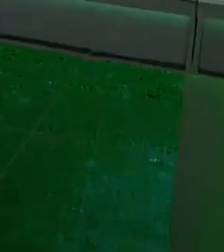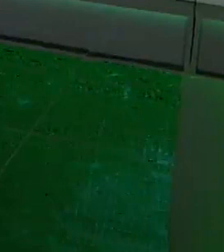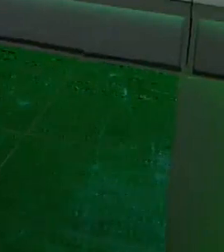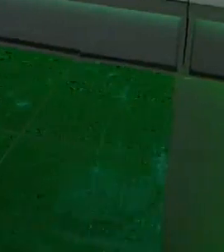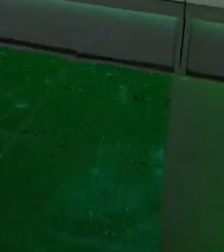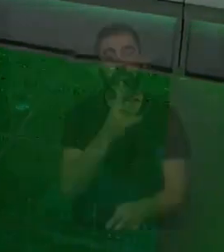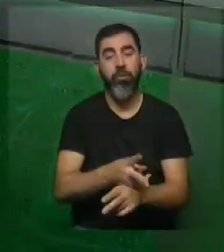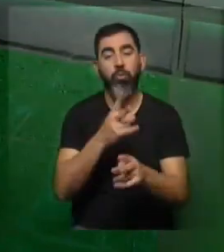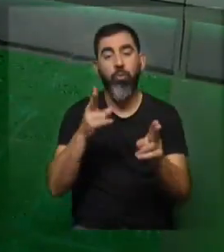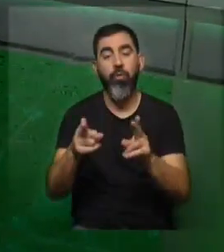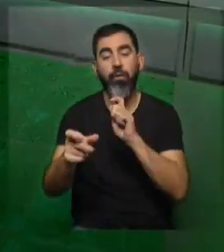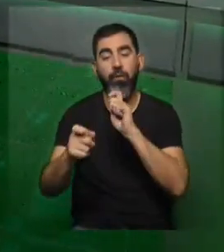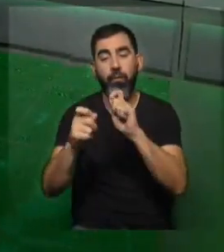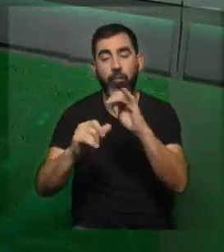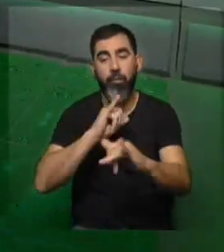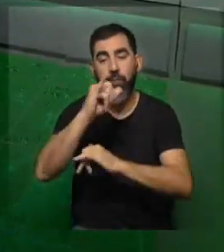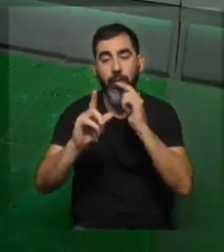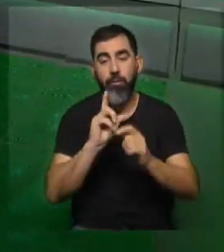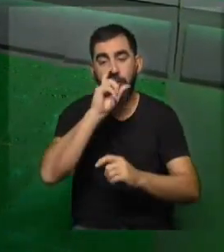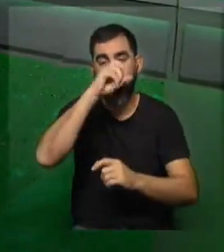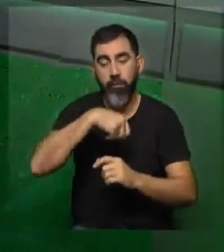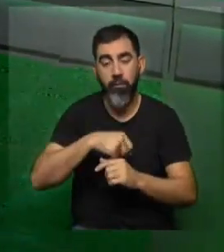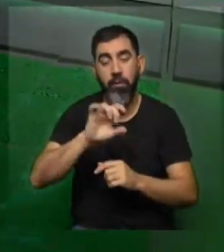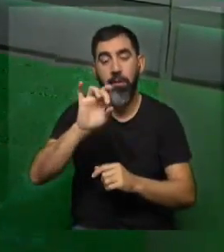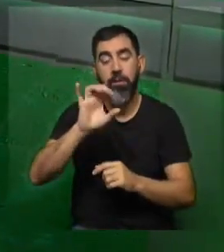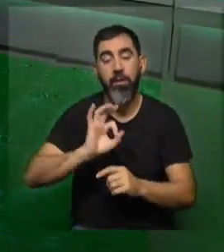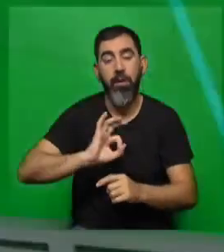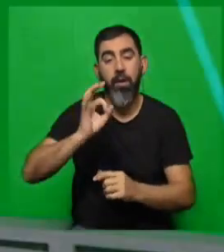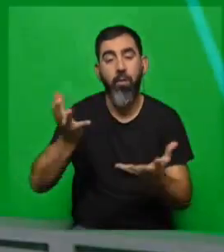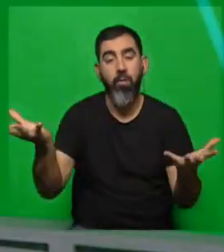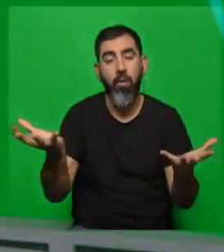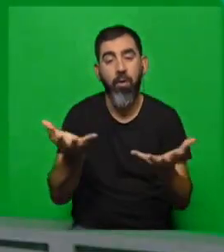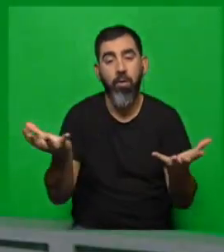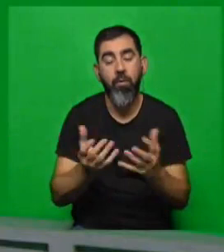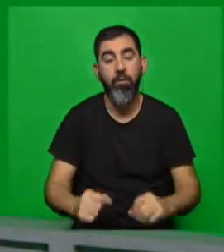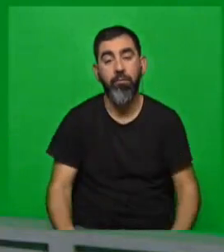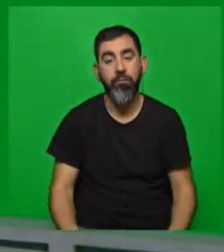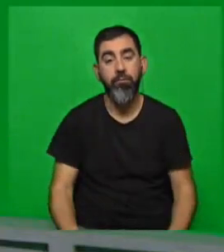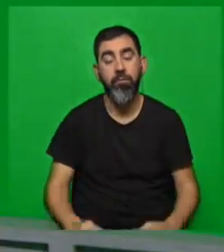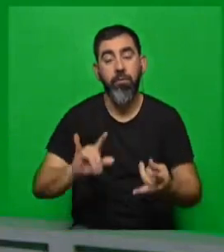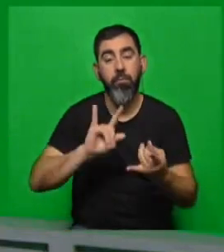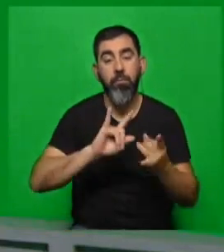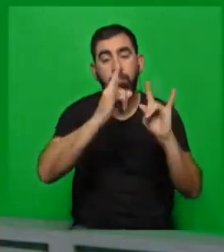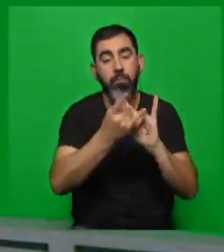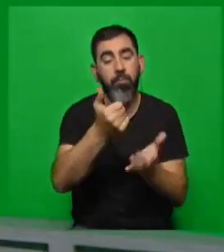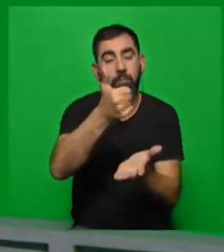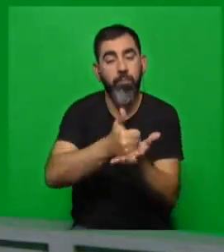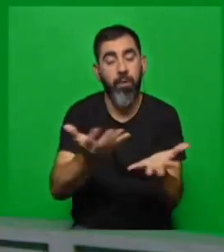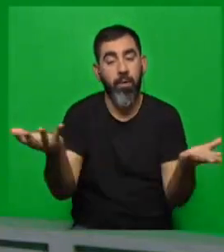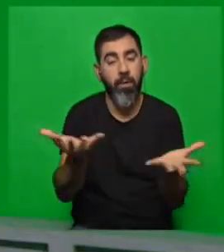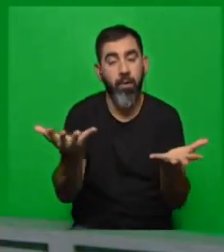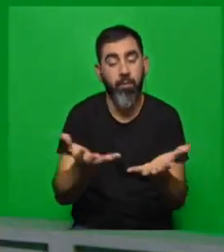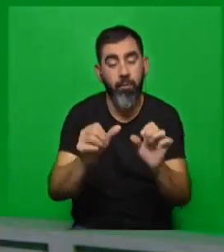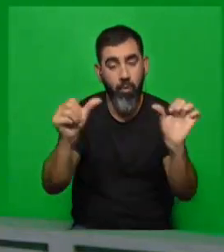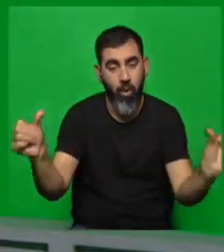segundo bloque de MB de noticias continuamos con información con quince grados a esta hora en Montevideo y ya nos vamos al parlamento allí También hay